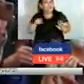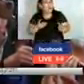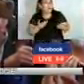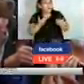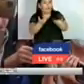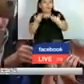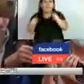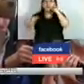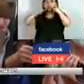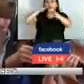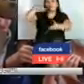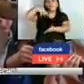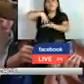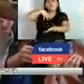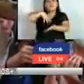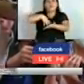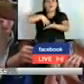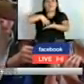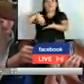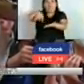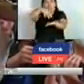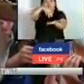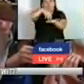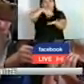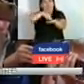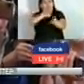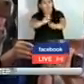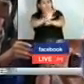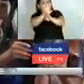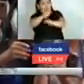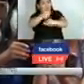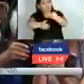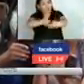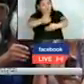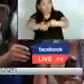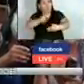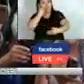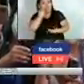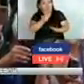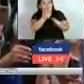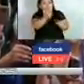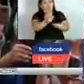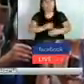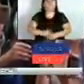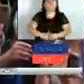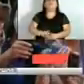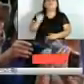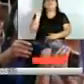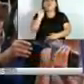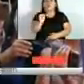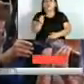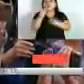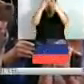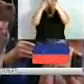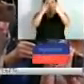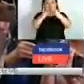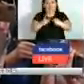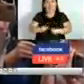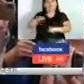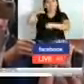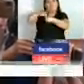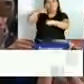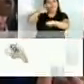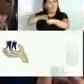la democracia. El pueblo merece que se haga con transparencia, el pueblo merece también que ese escrutinio final sea de